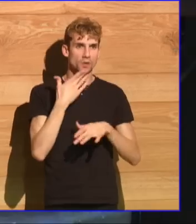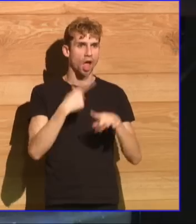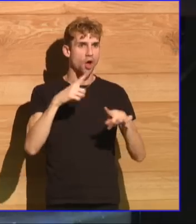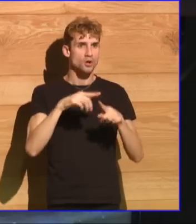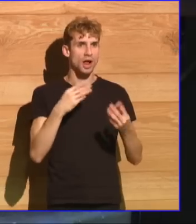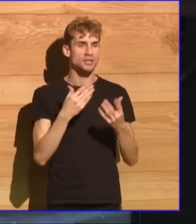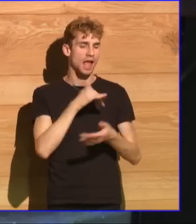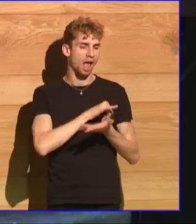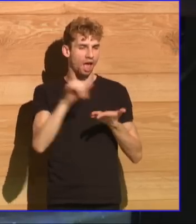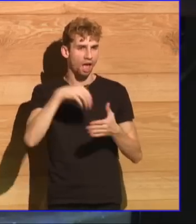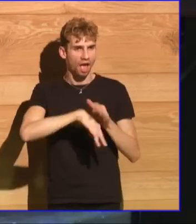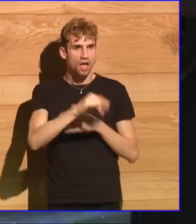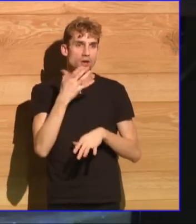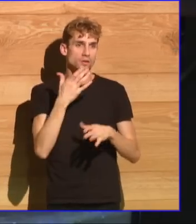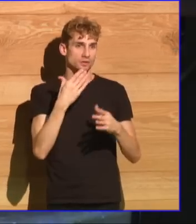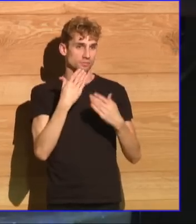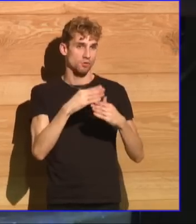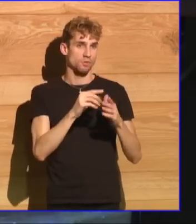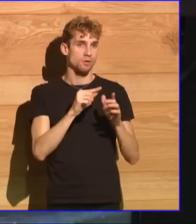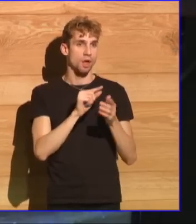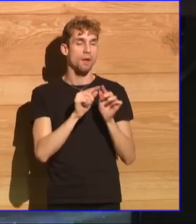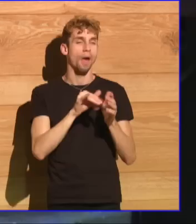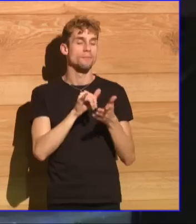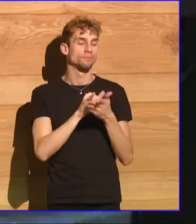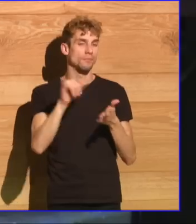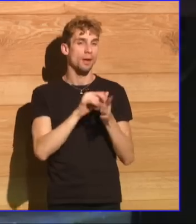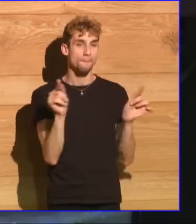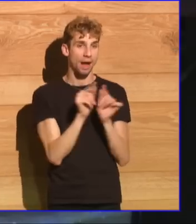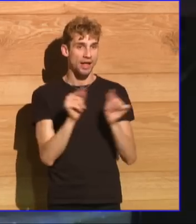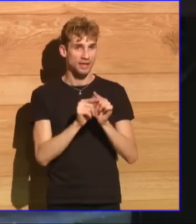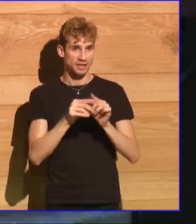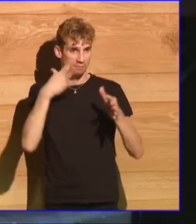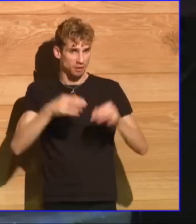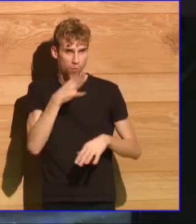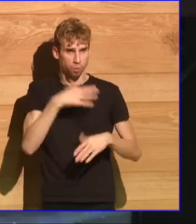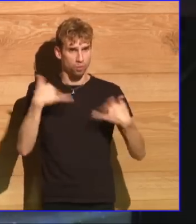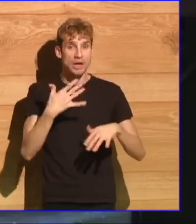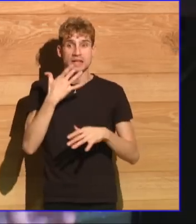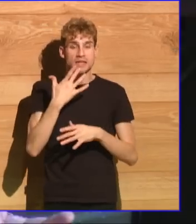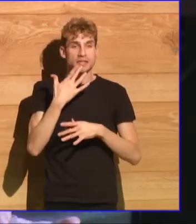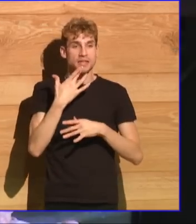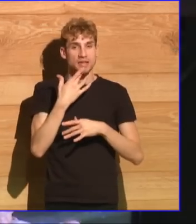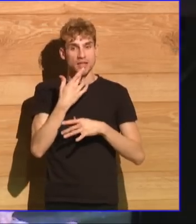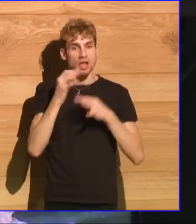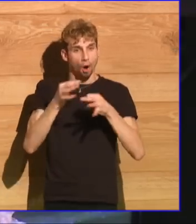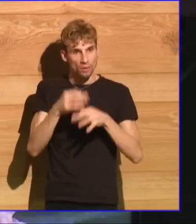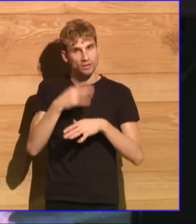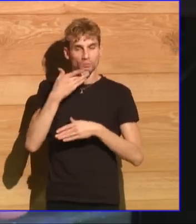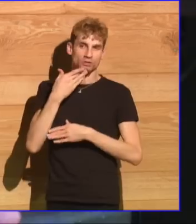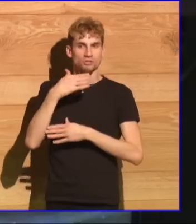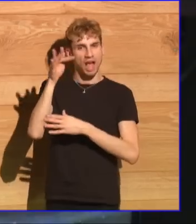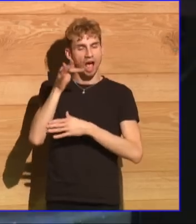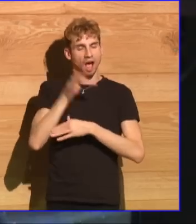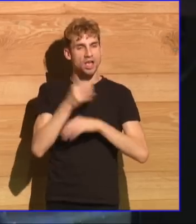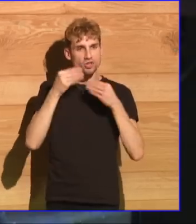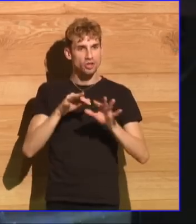puedes creer. Si veis Always ahora, que es una historia de amor pequeña, íntima en teoría, es que lo que está pasando coreográficamente lo pueden